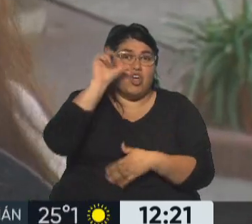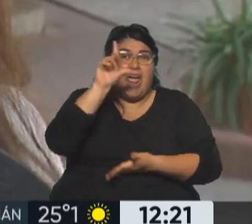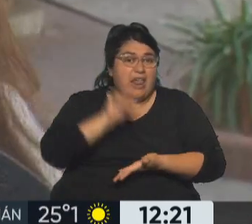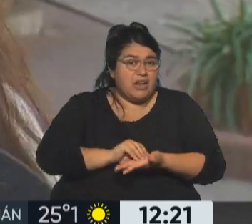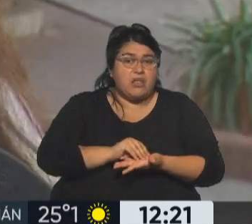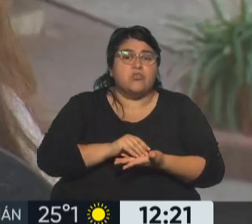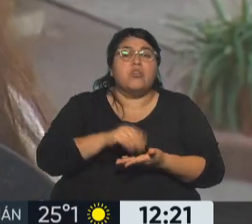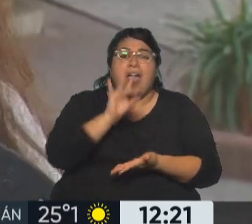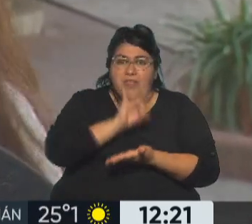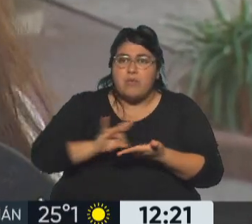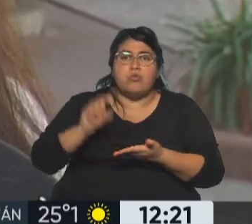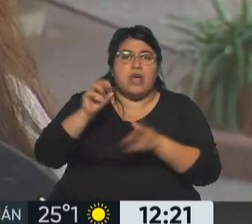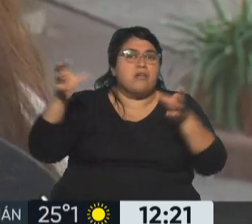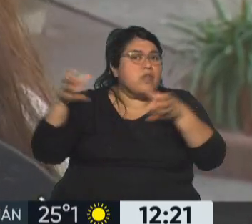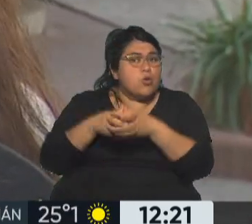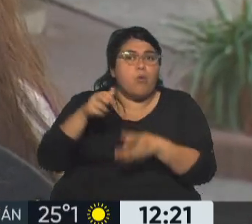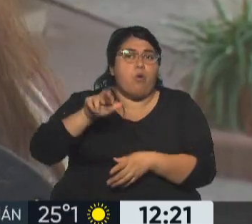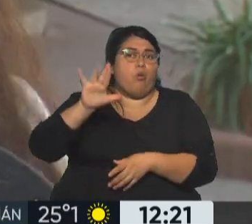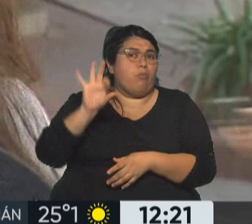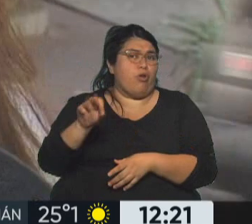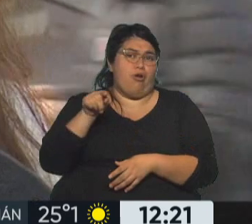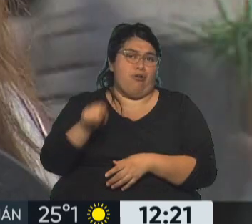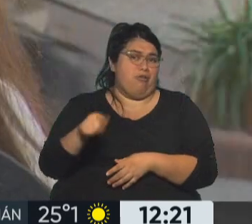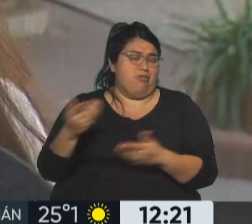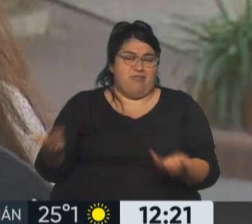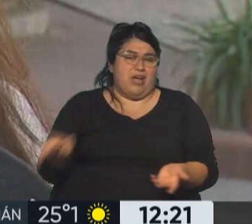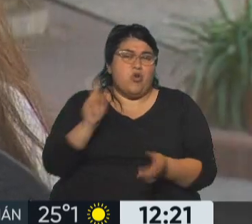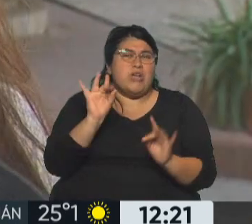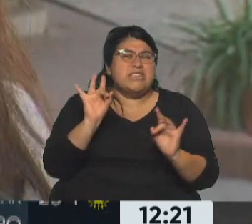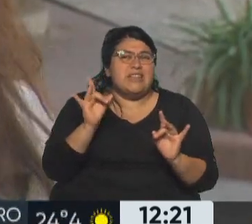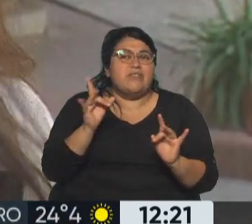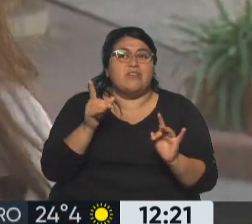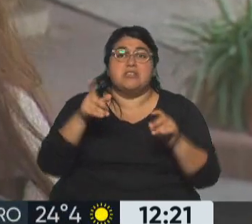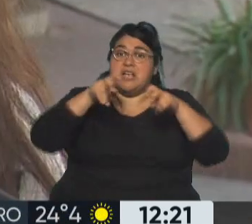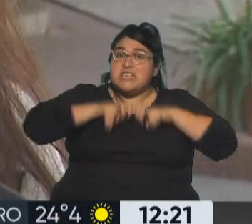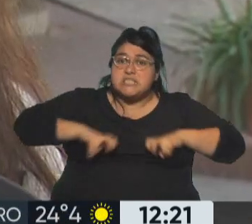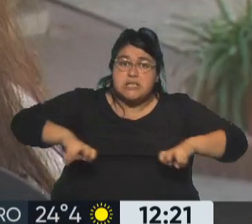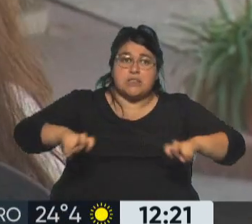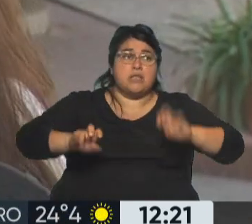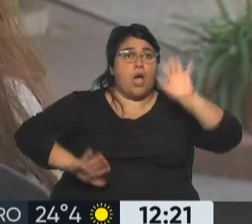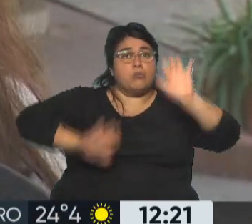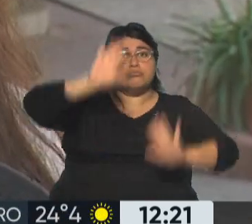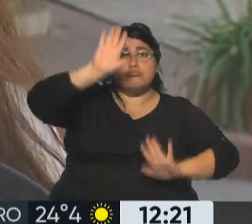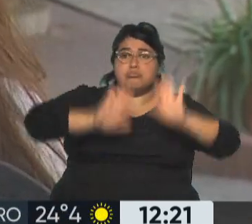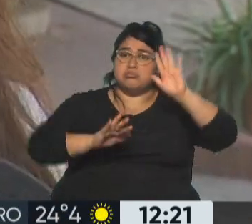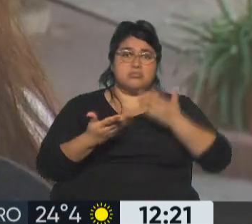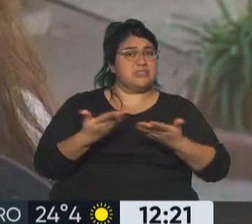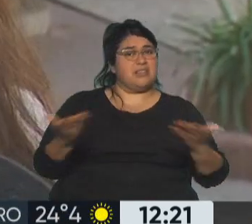tienen los diputados del PRO, del jefe de gobierno. No es muy difícil que se sienten y que voten en una sesión para que